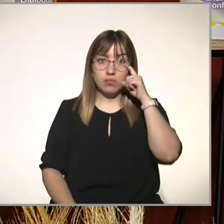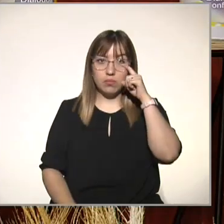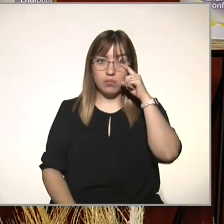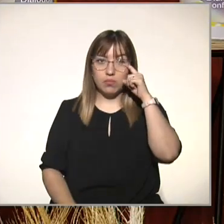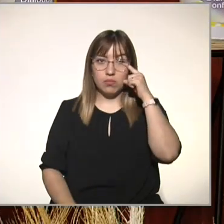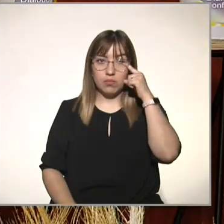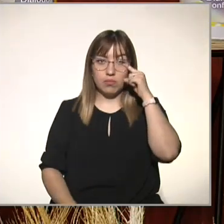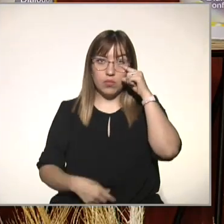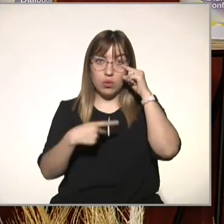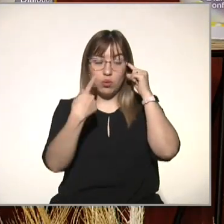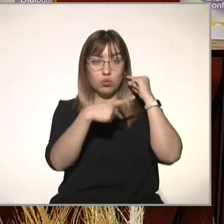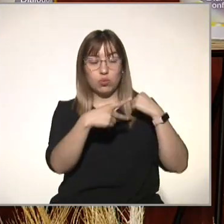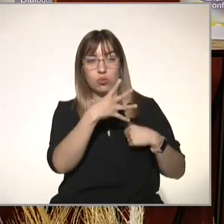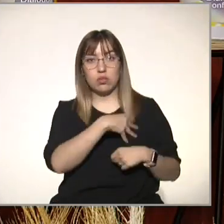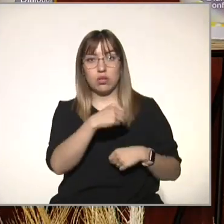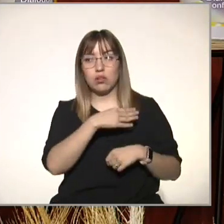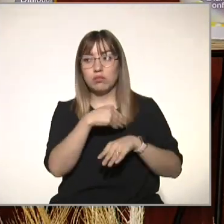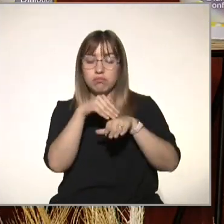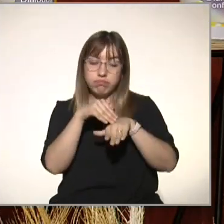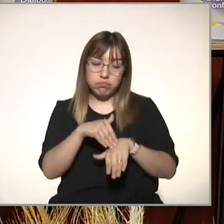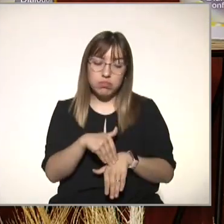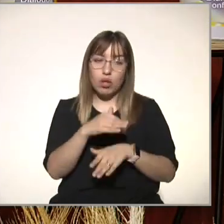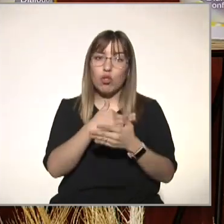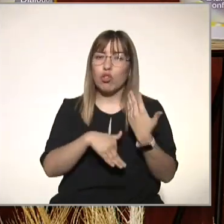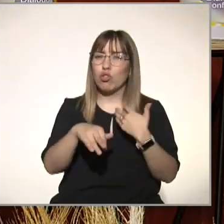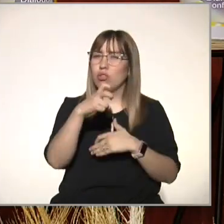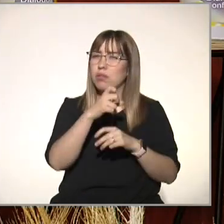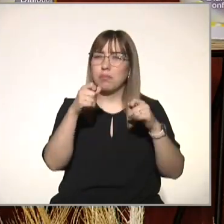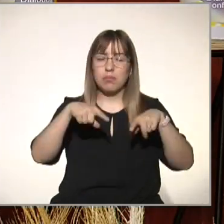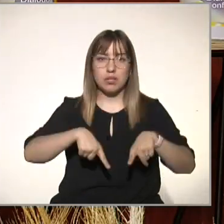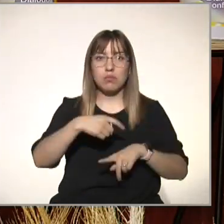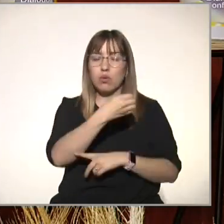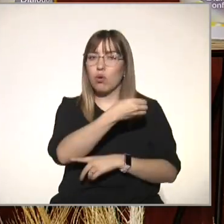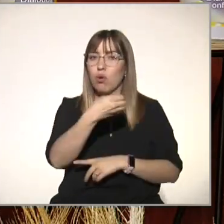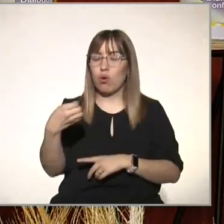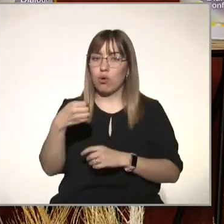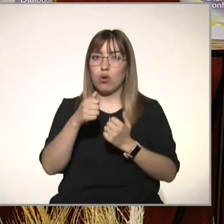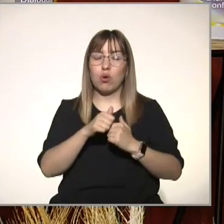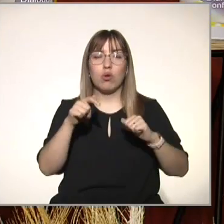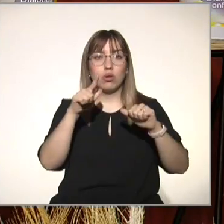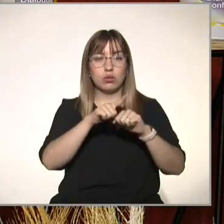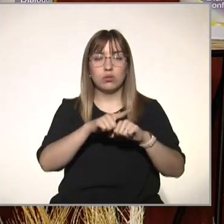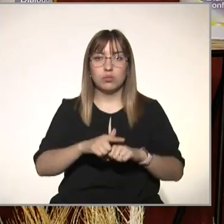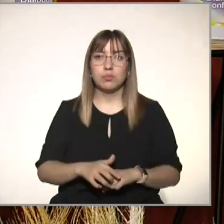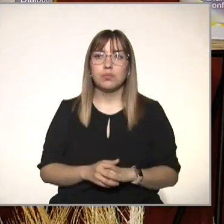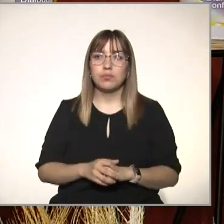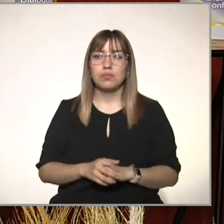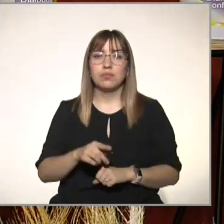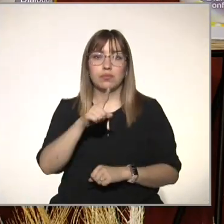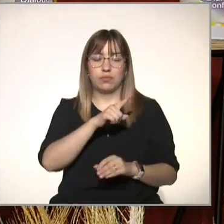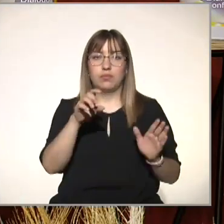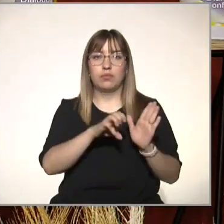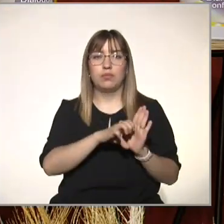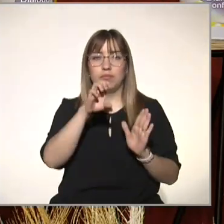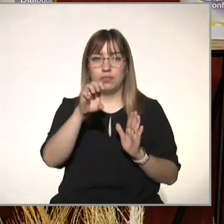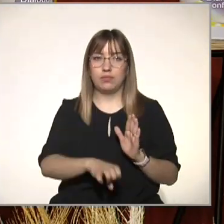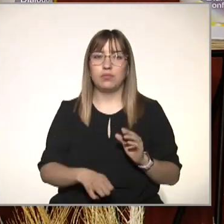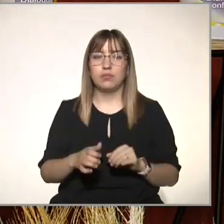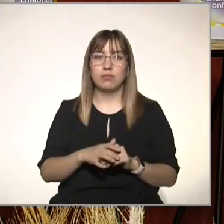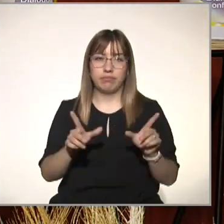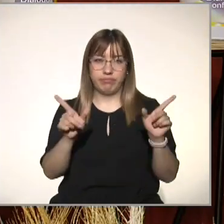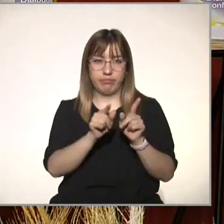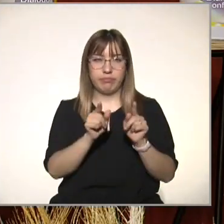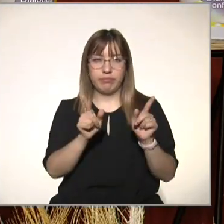hijos, y todo forma parte de esta misma estructura social. Aquí, por ejemplo, con el caso, para cerrar